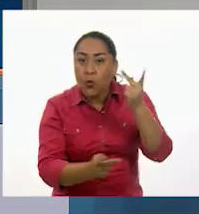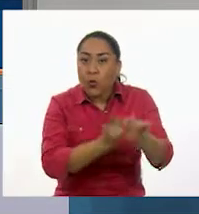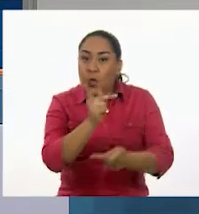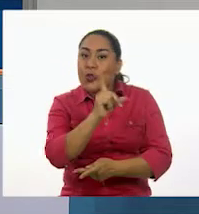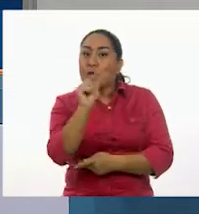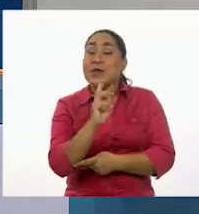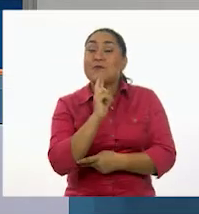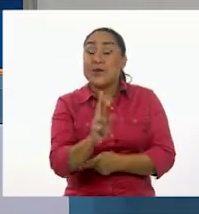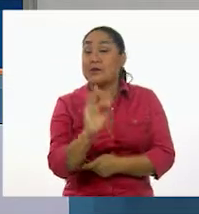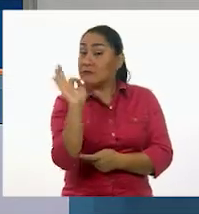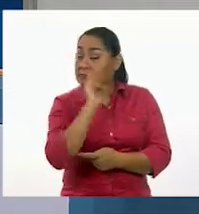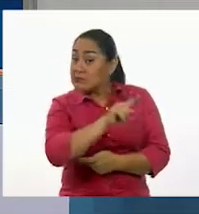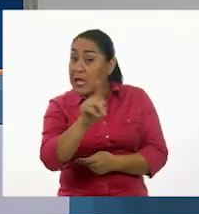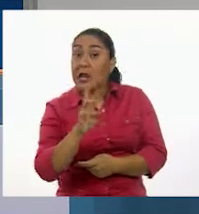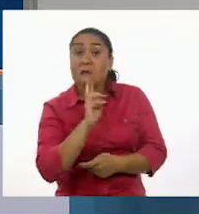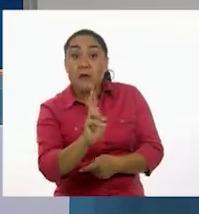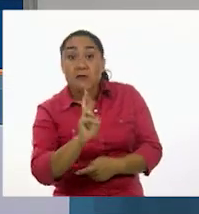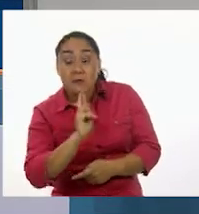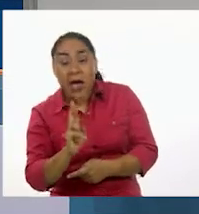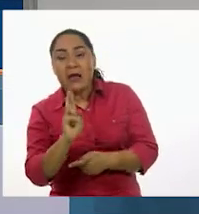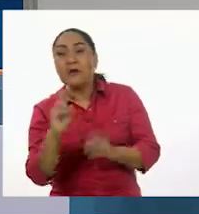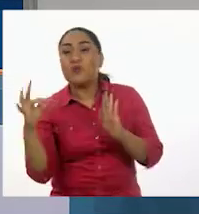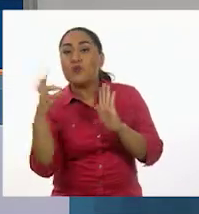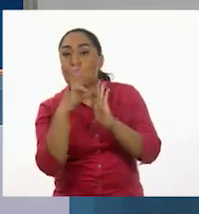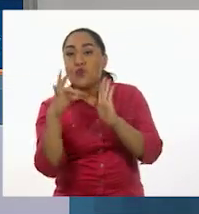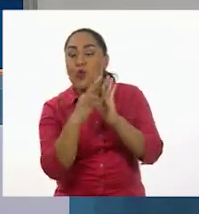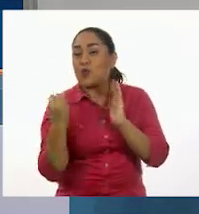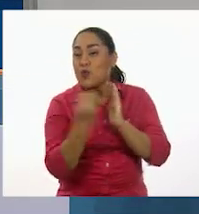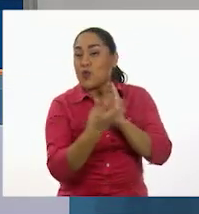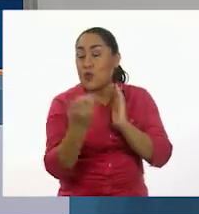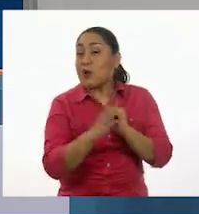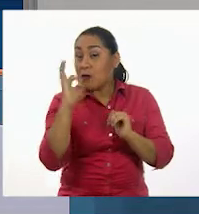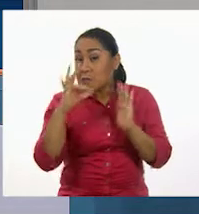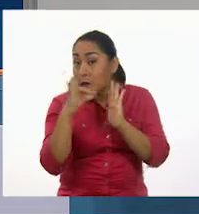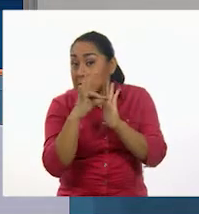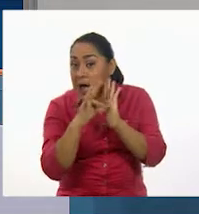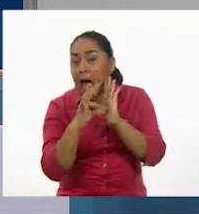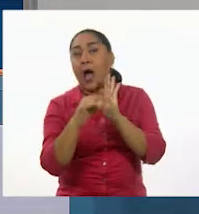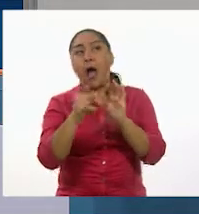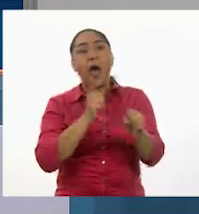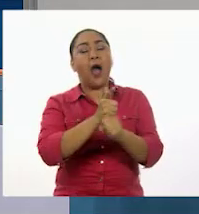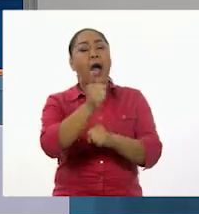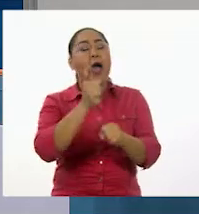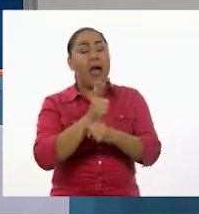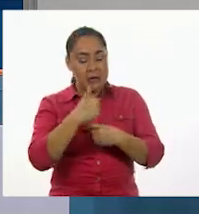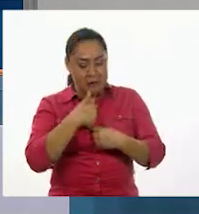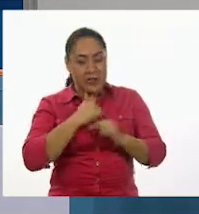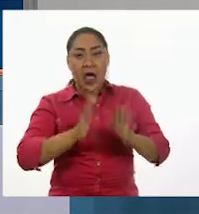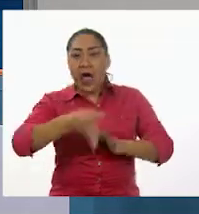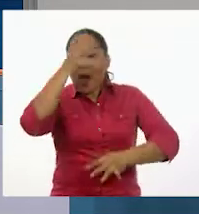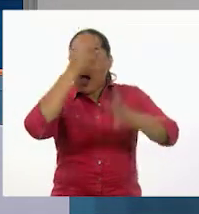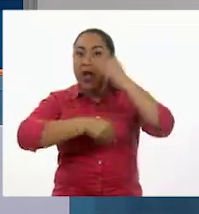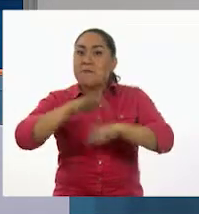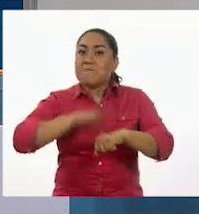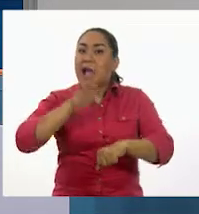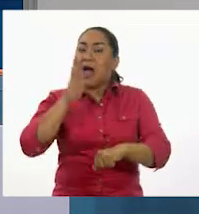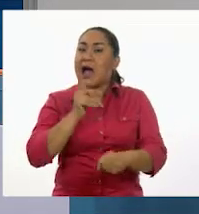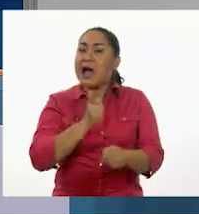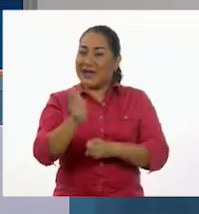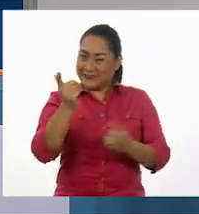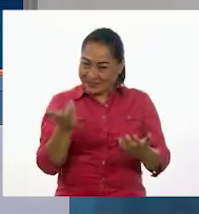cada respuesta van a ir sumando puntos. Entre más puntos tengan, sabremos que hemos consolidado más aprendizajes.